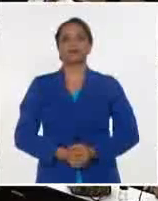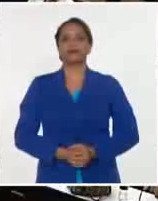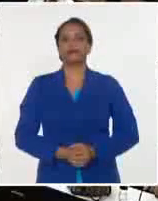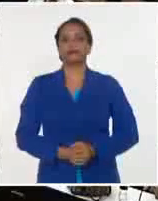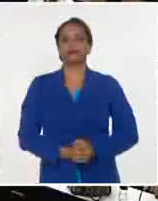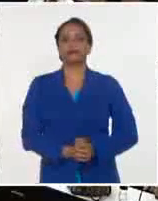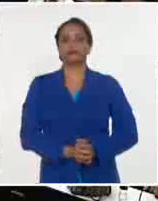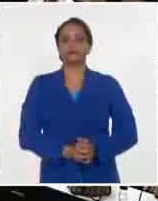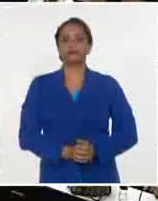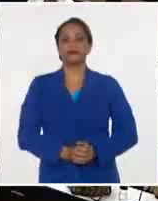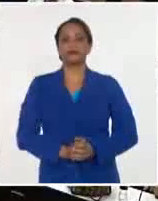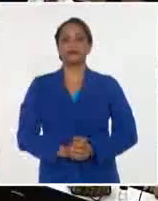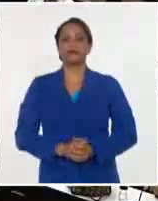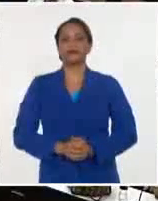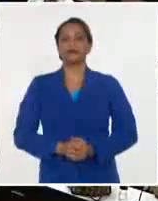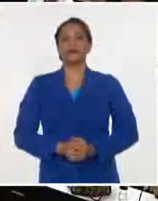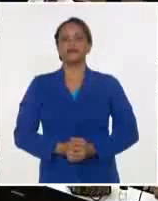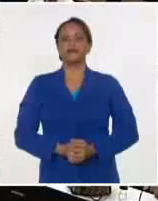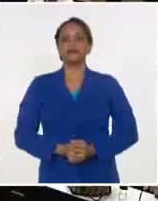Viva.